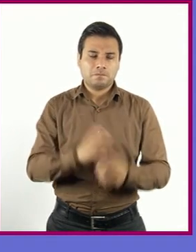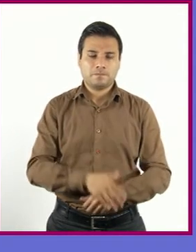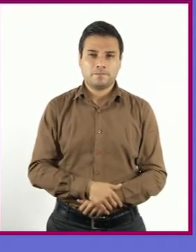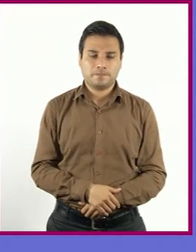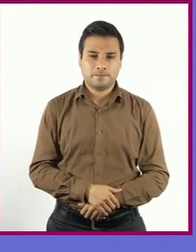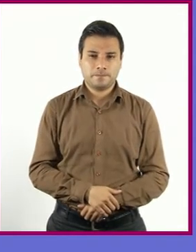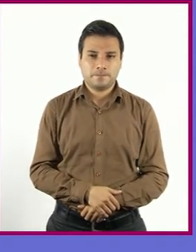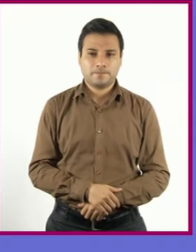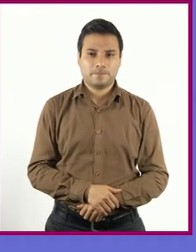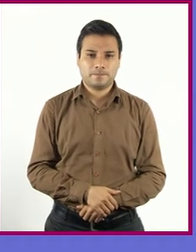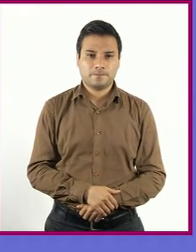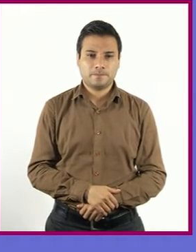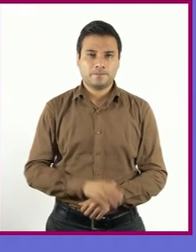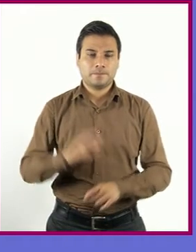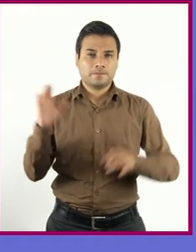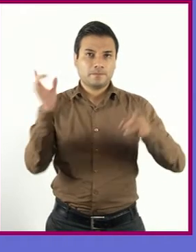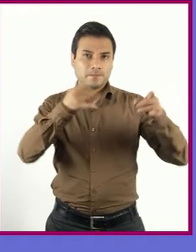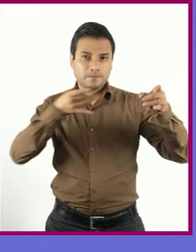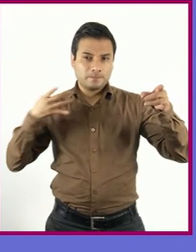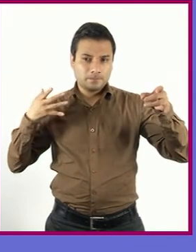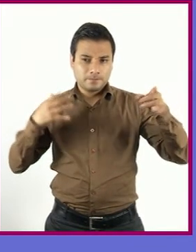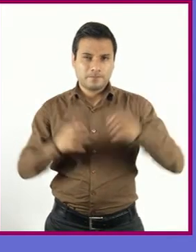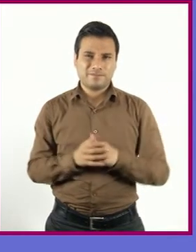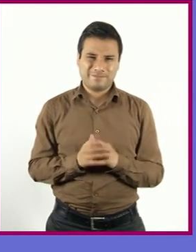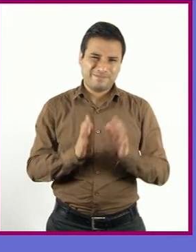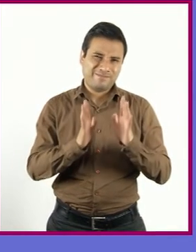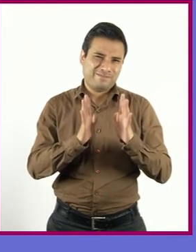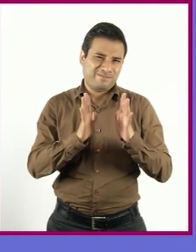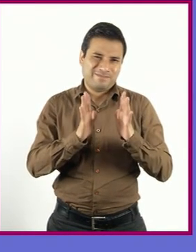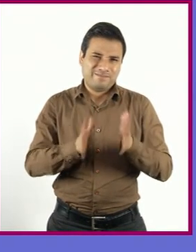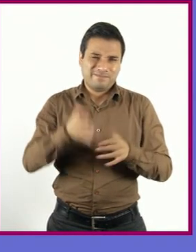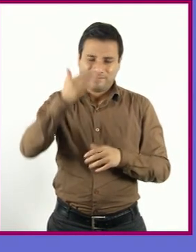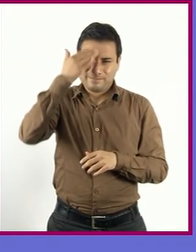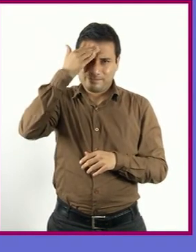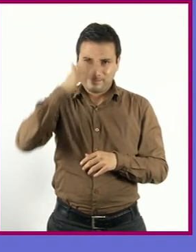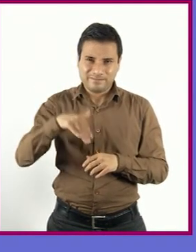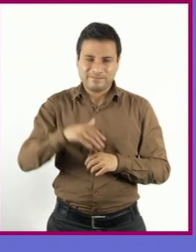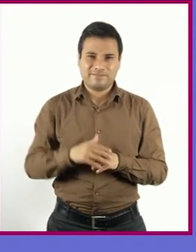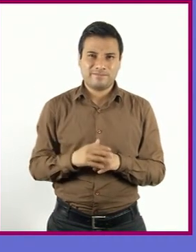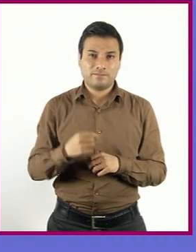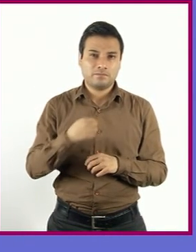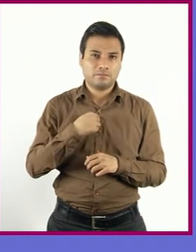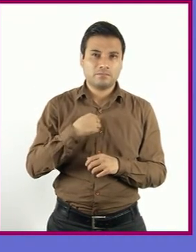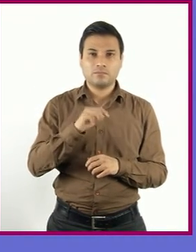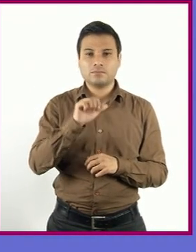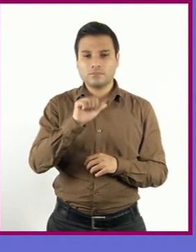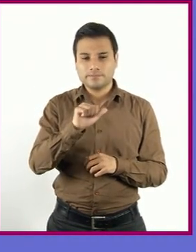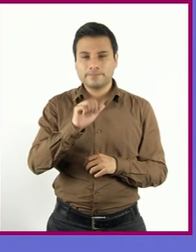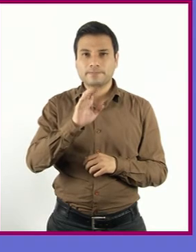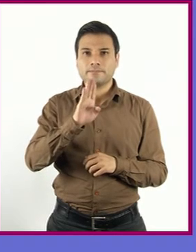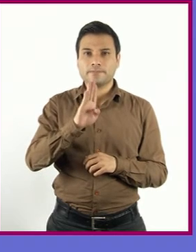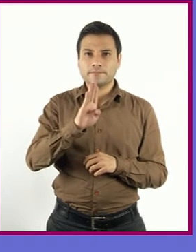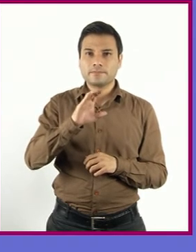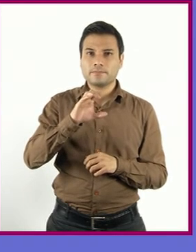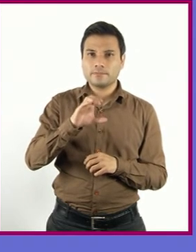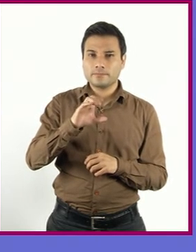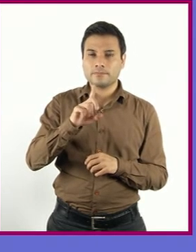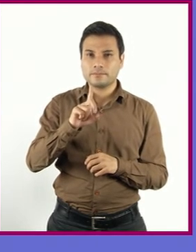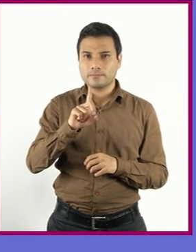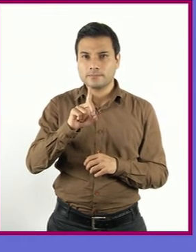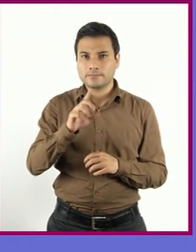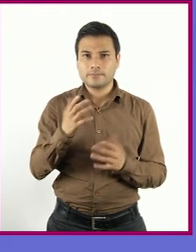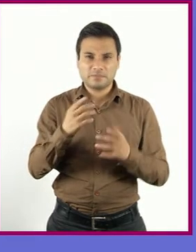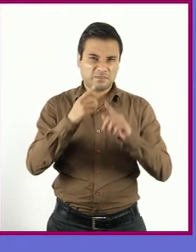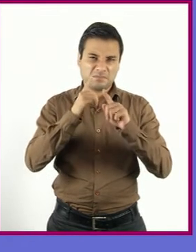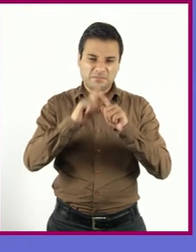El arquero sabe, de acuerdo a la posición, si es una posición A, B, C, D,